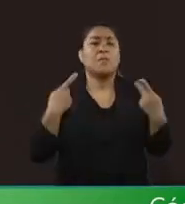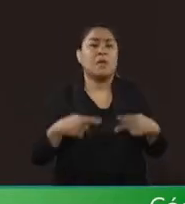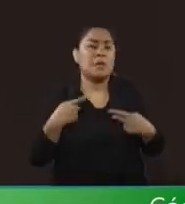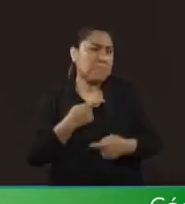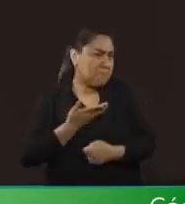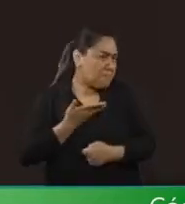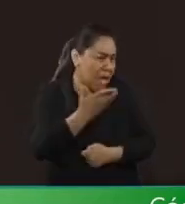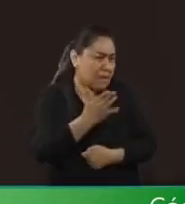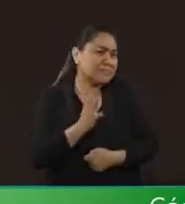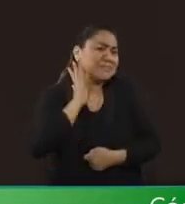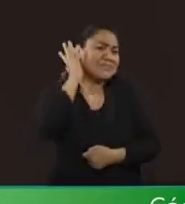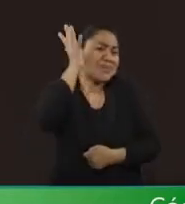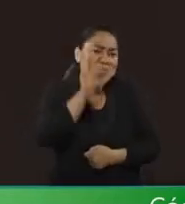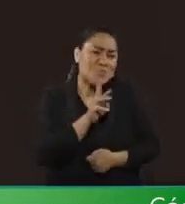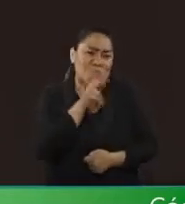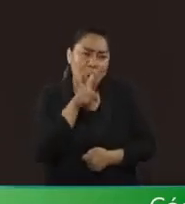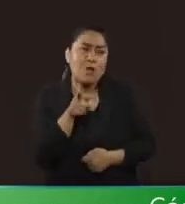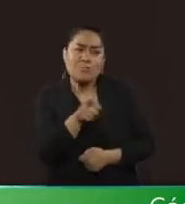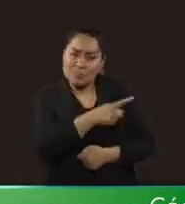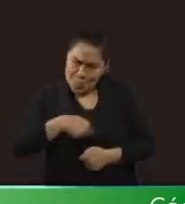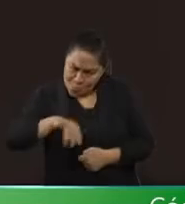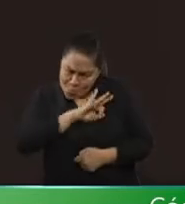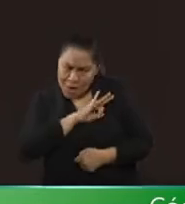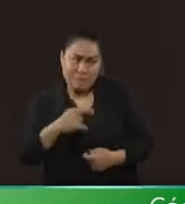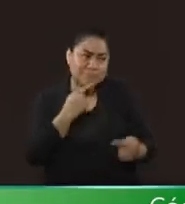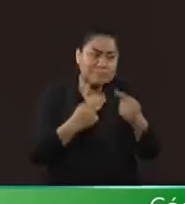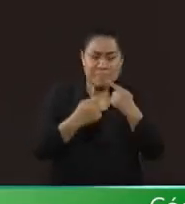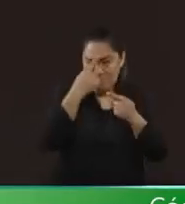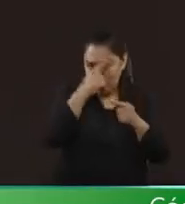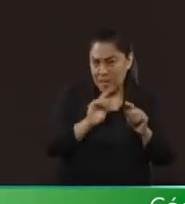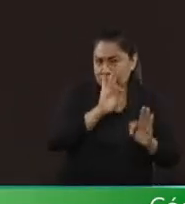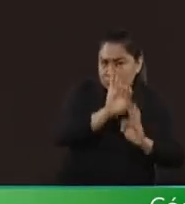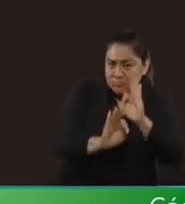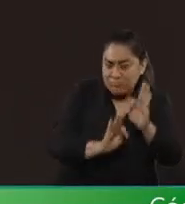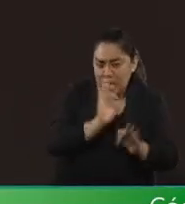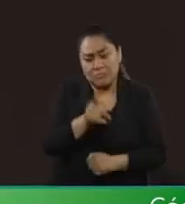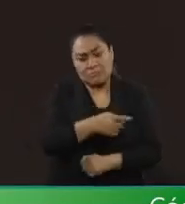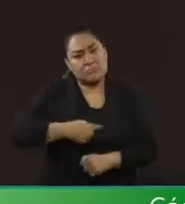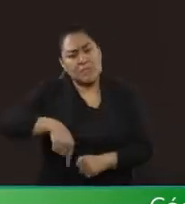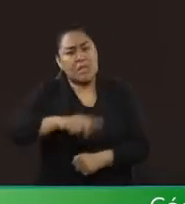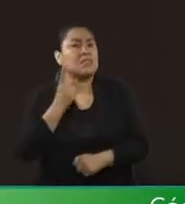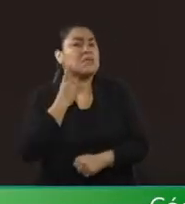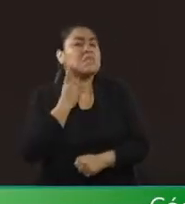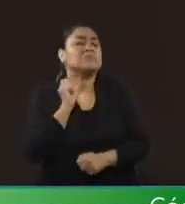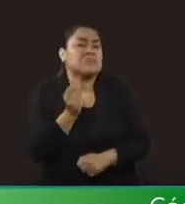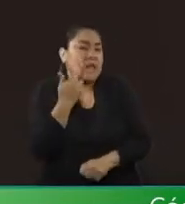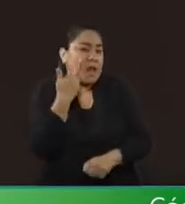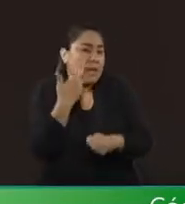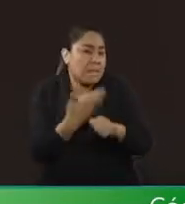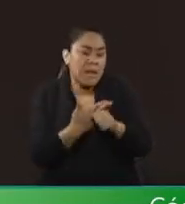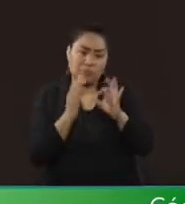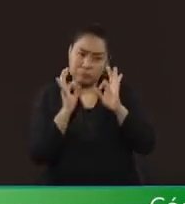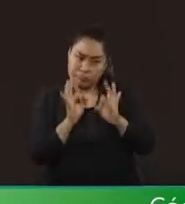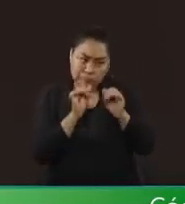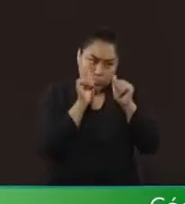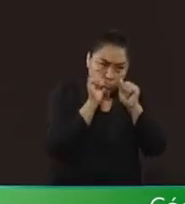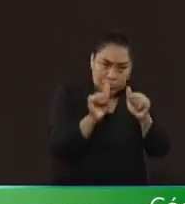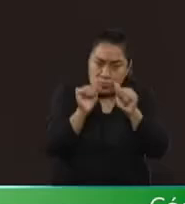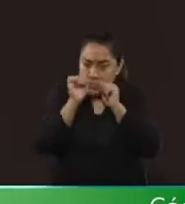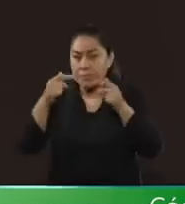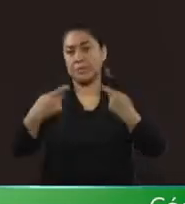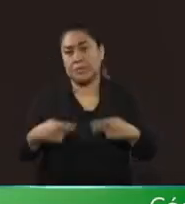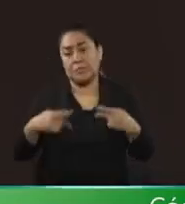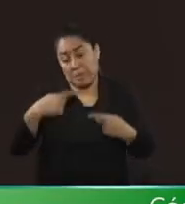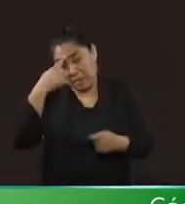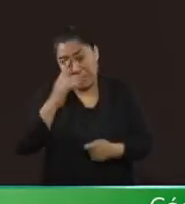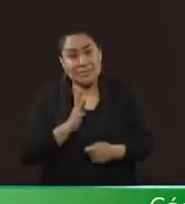futuro. Demostremos que se los podemos dar, que somos un Congreso responsable y a la altura de los hombres y mujeres que quieren un